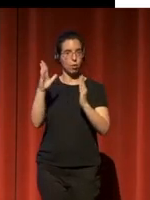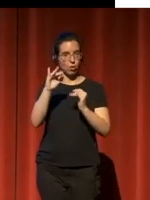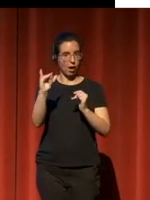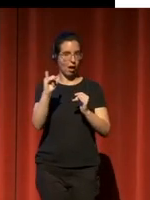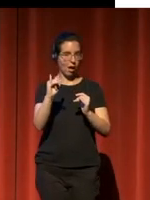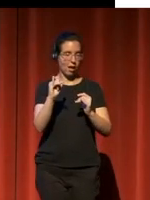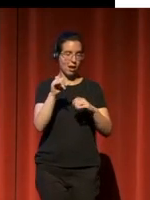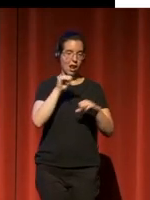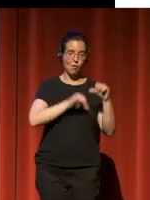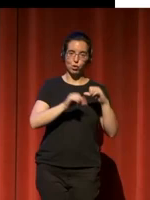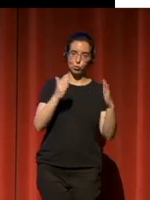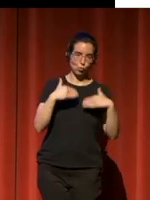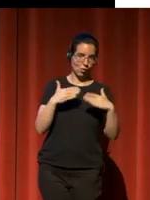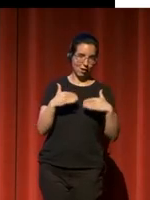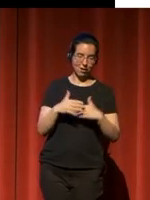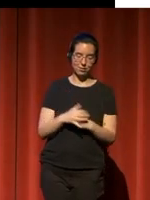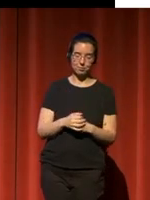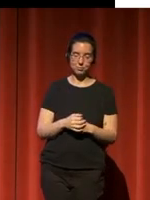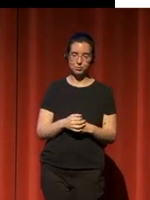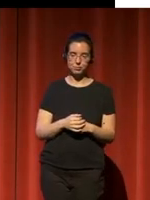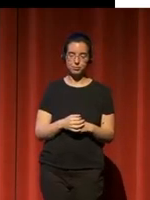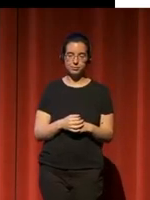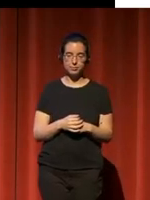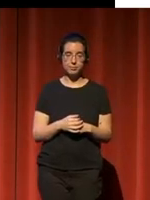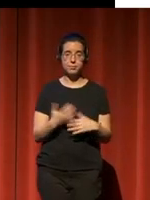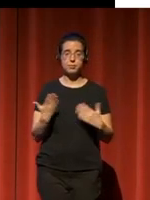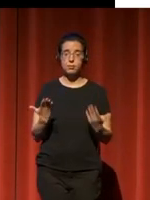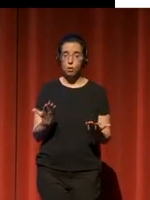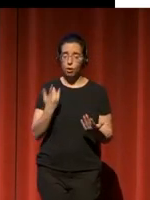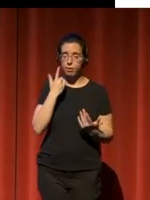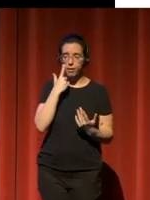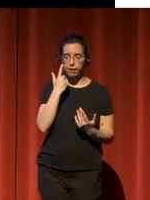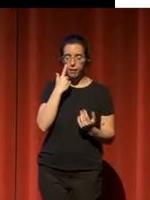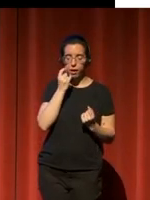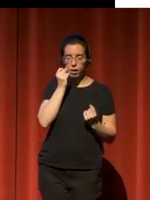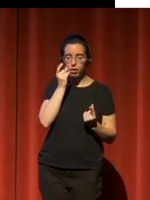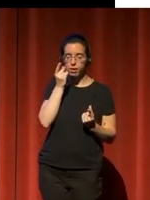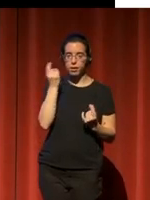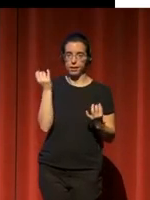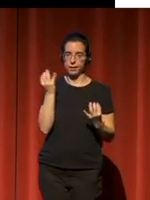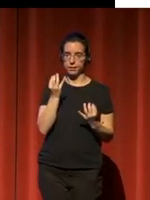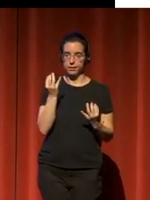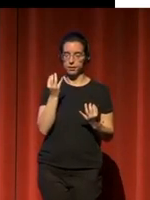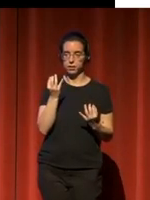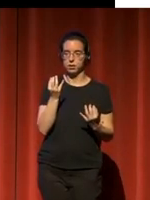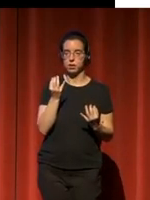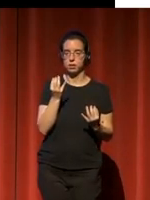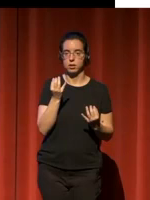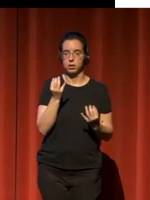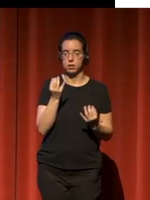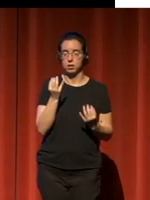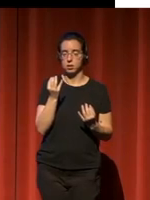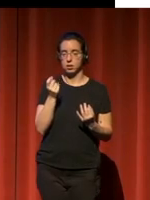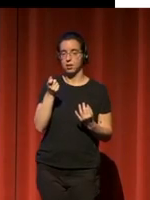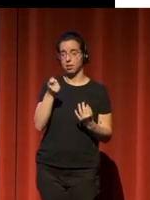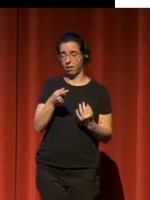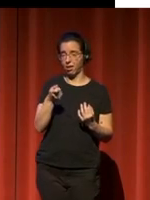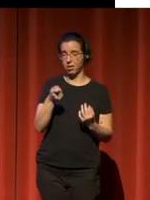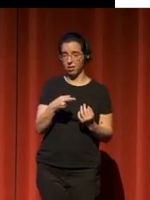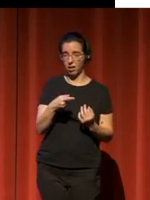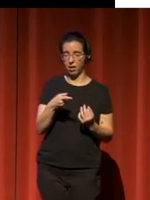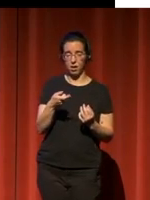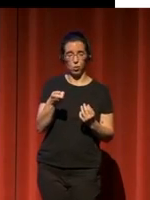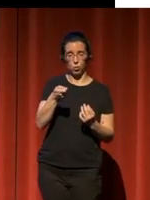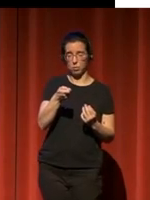ejecución de los laboratorios eh lo que vemos es que muchas veces eh casi igual que muchas prácticas